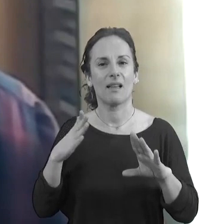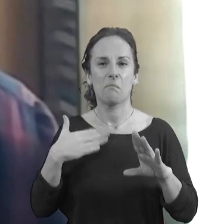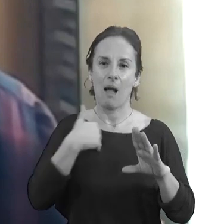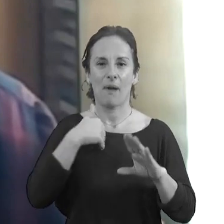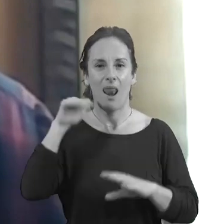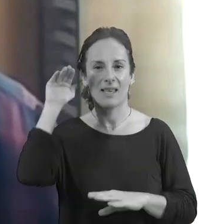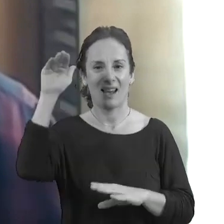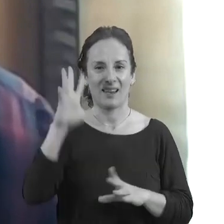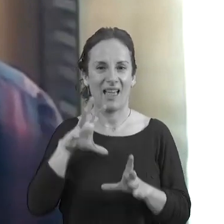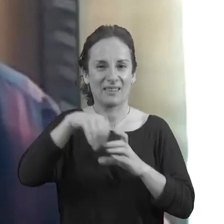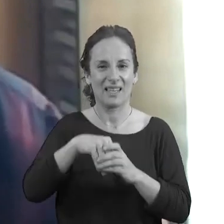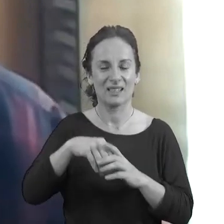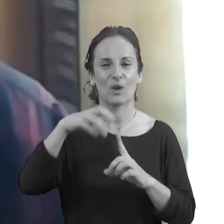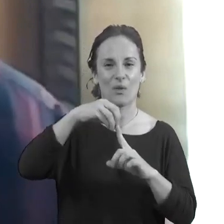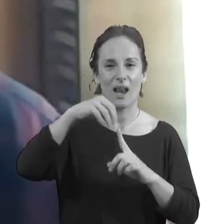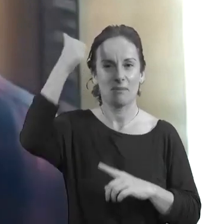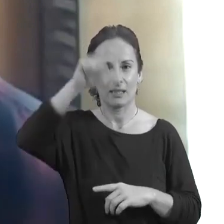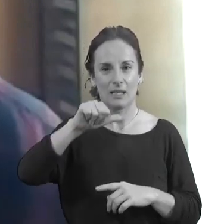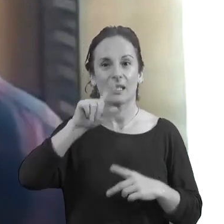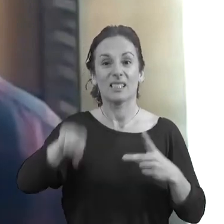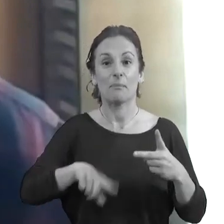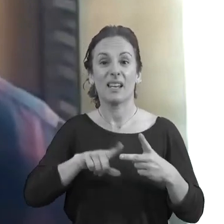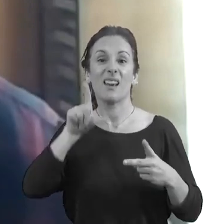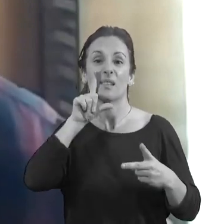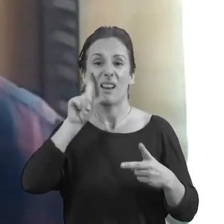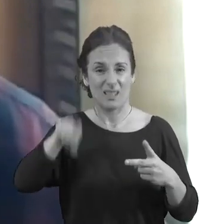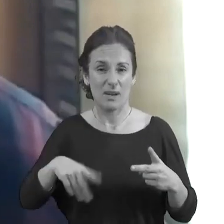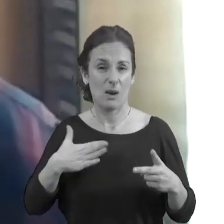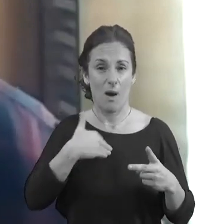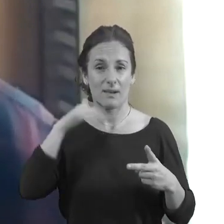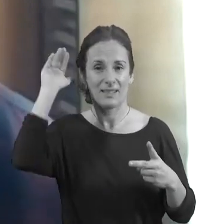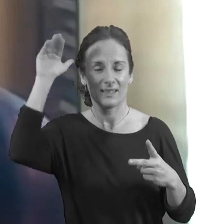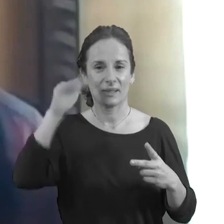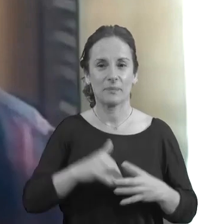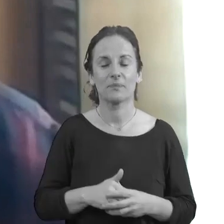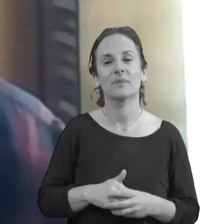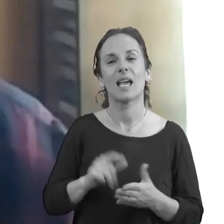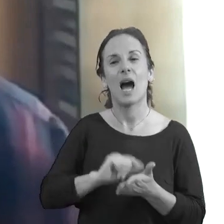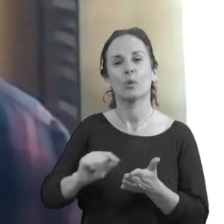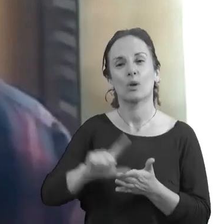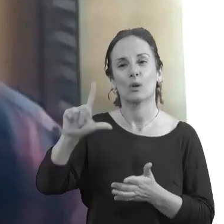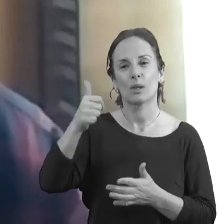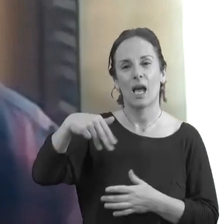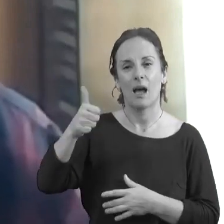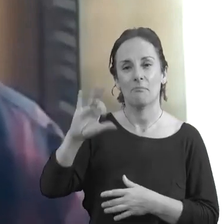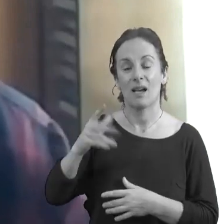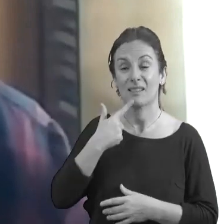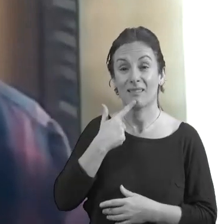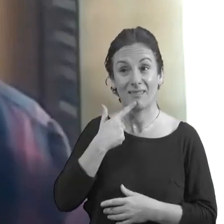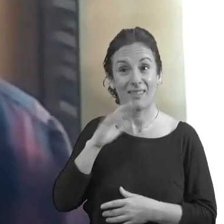y después las lesbianas como extranjeras. Ricardo Llamas hablaba de la extranjería, ¿no?